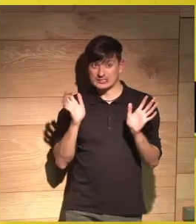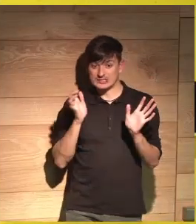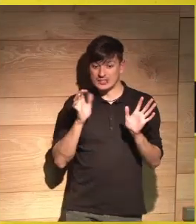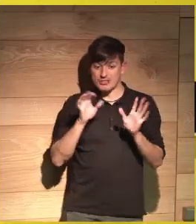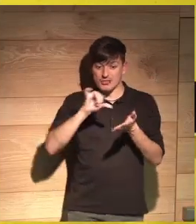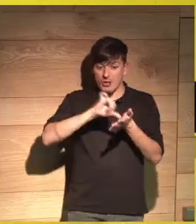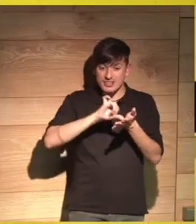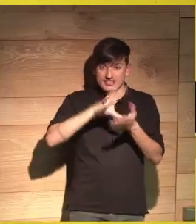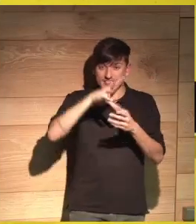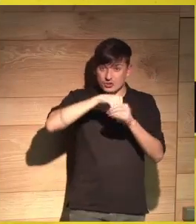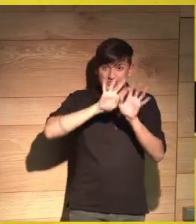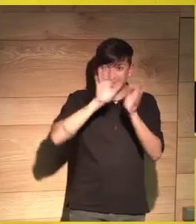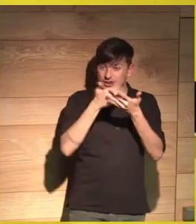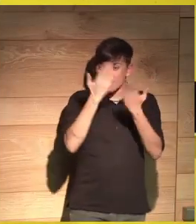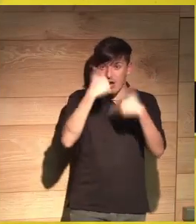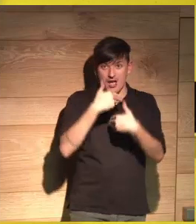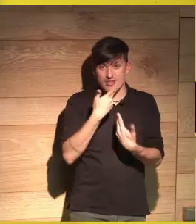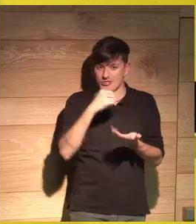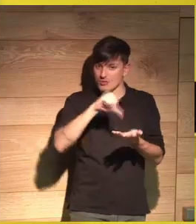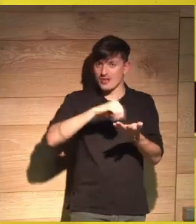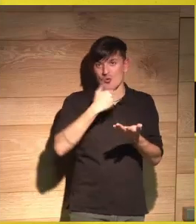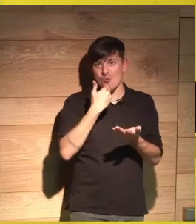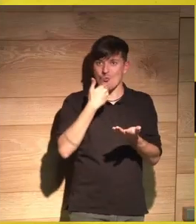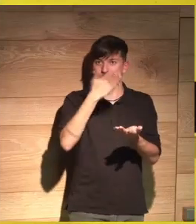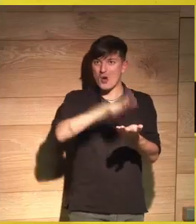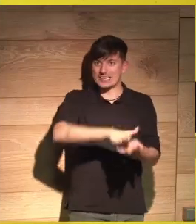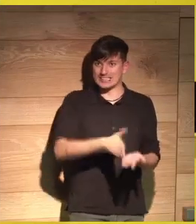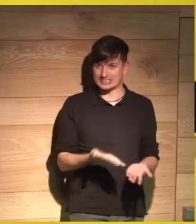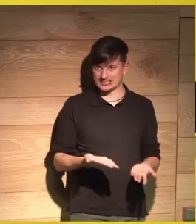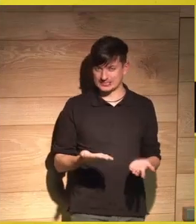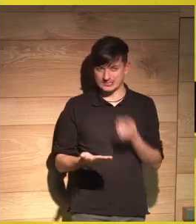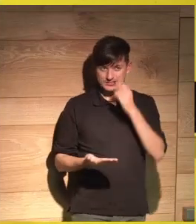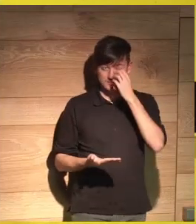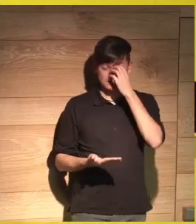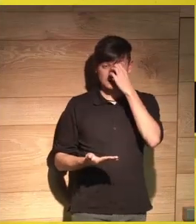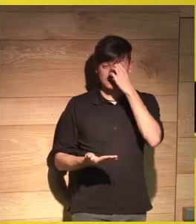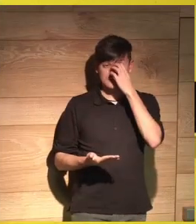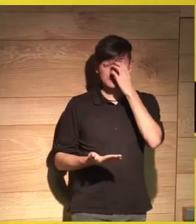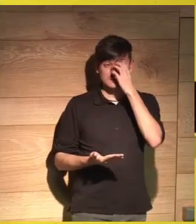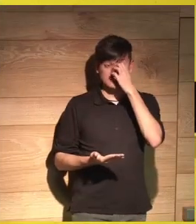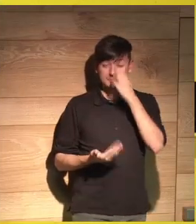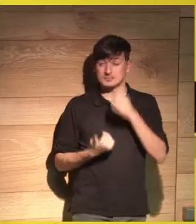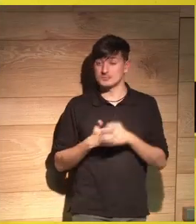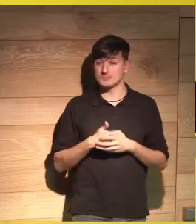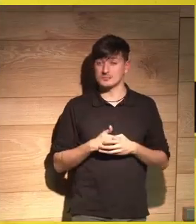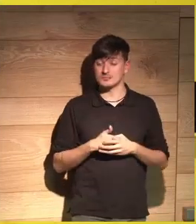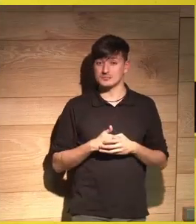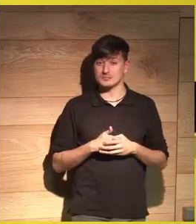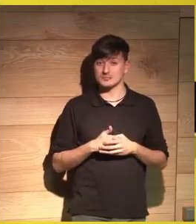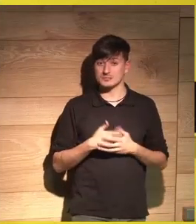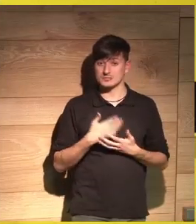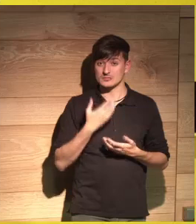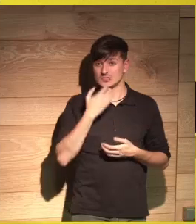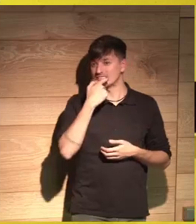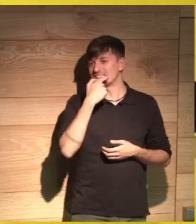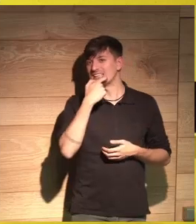muertas era una de la teoría es mucha gente en inglaterra